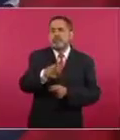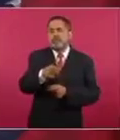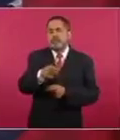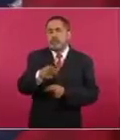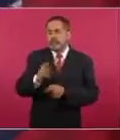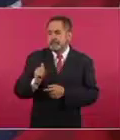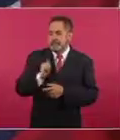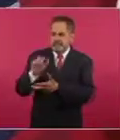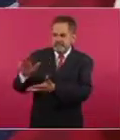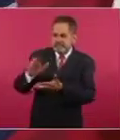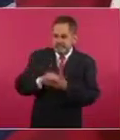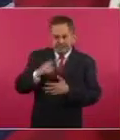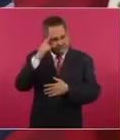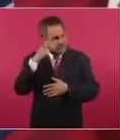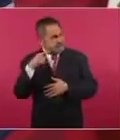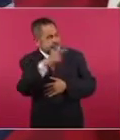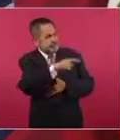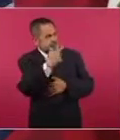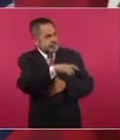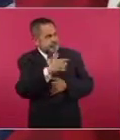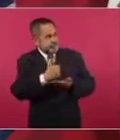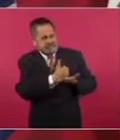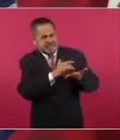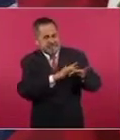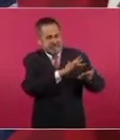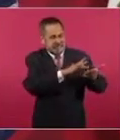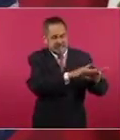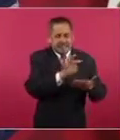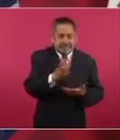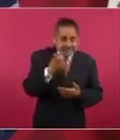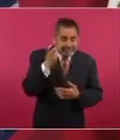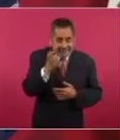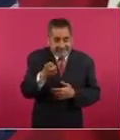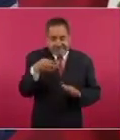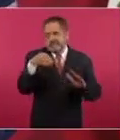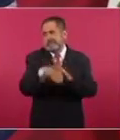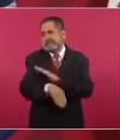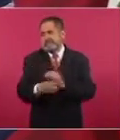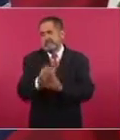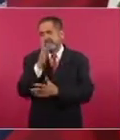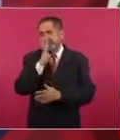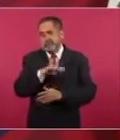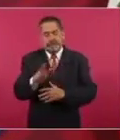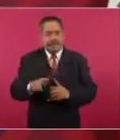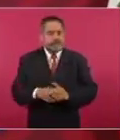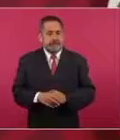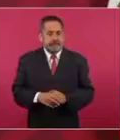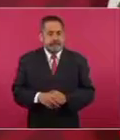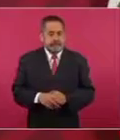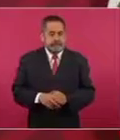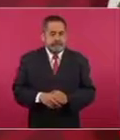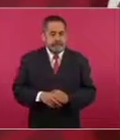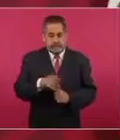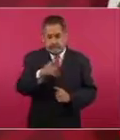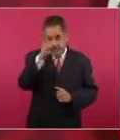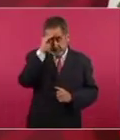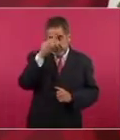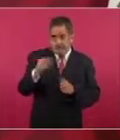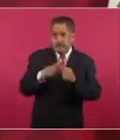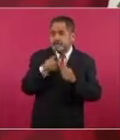a los de arriba. ¿No están pensando en salvar a Alito? Cuando se piensa en salvar al